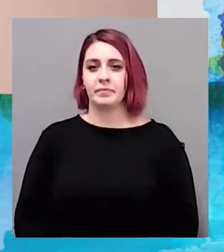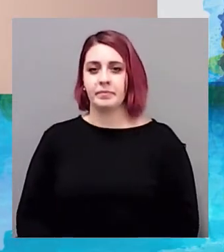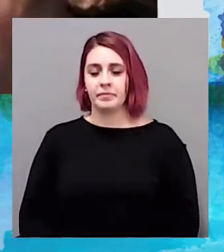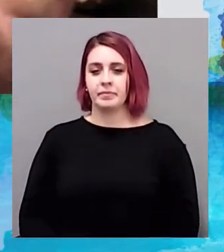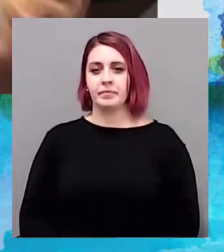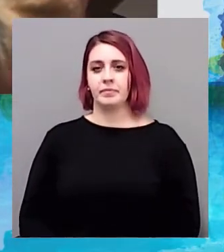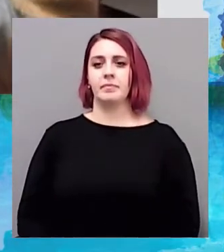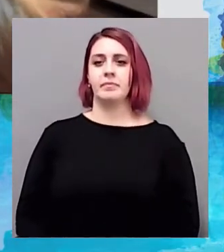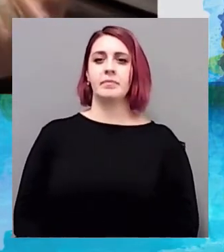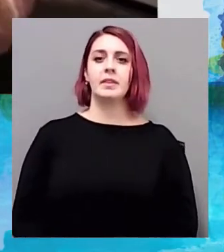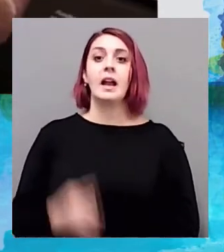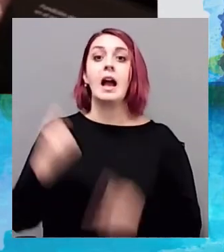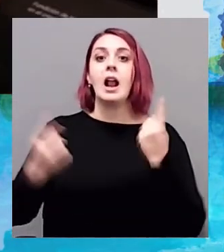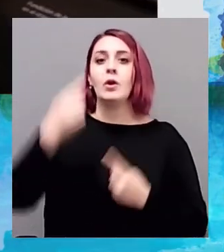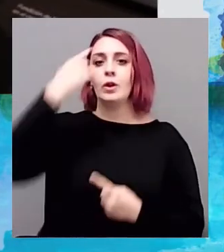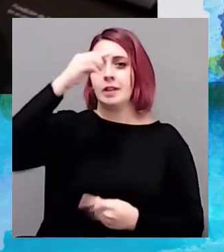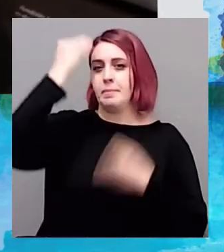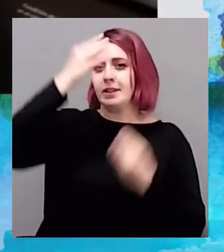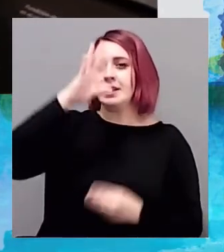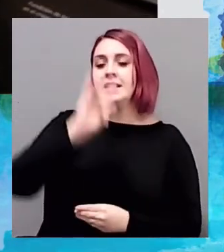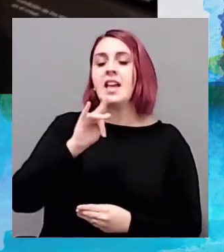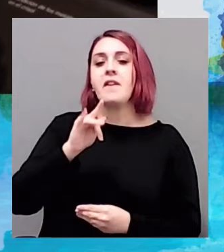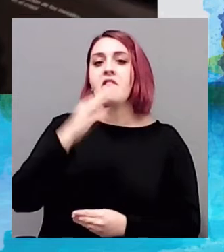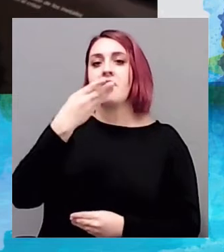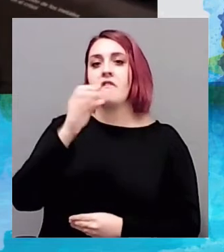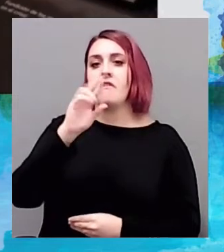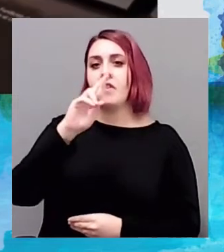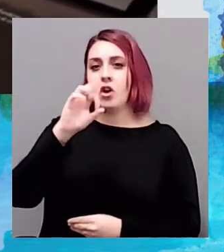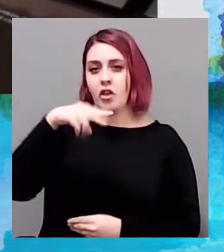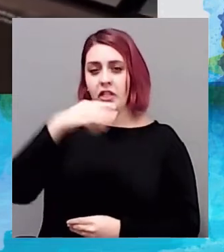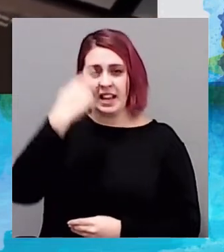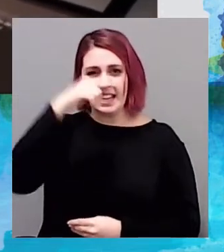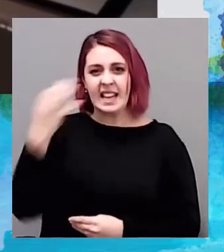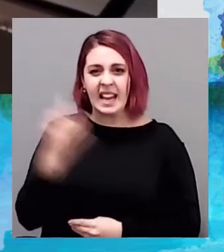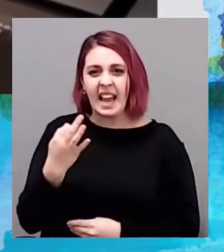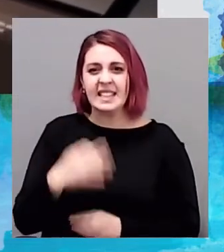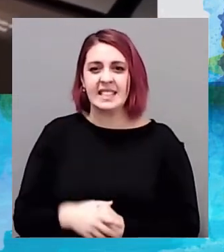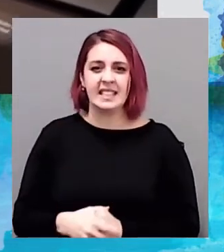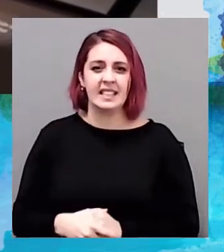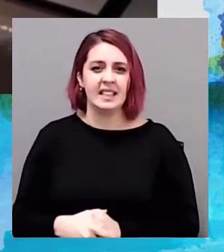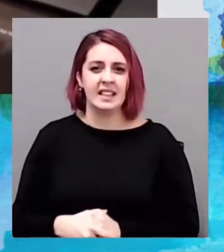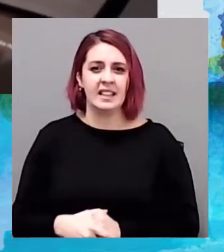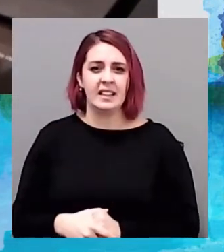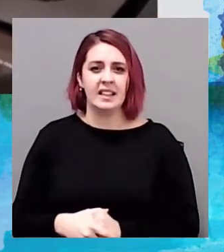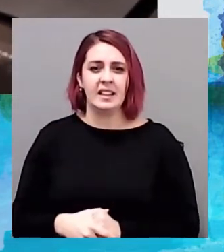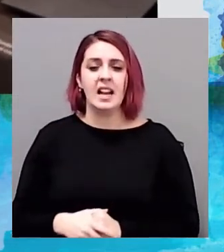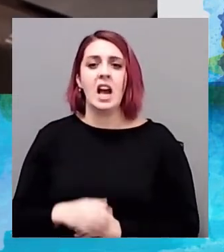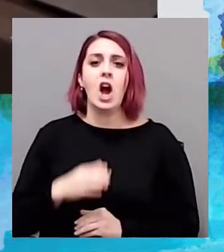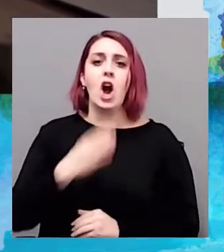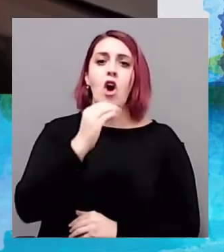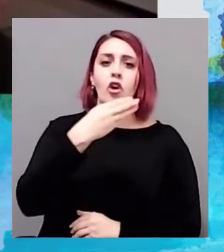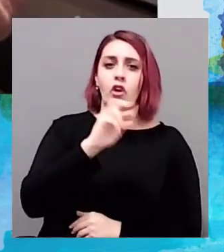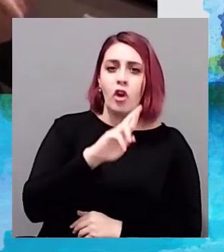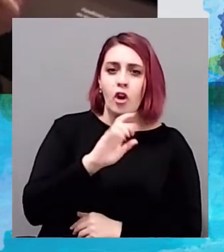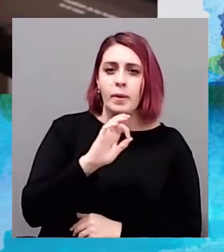¿Alguien sabe, supongo que sí, el bronce qué es? El bronce es la aleación de cobre con